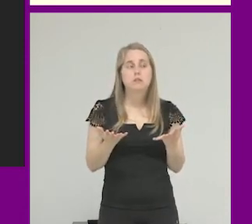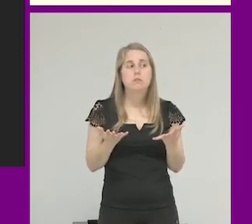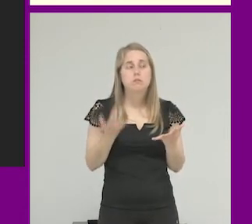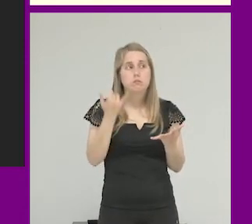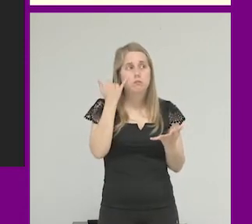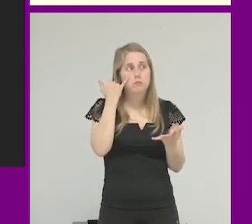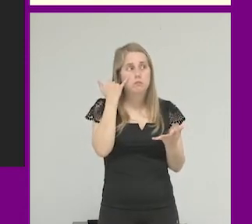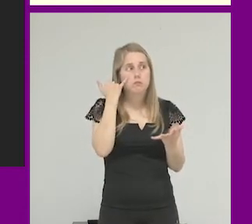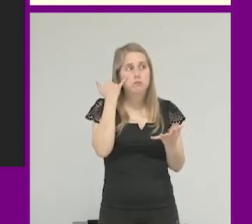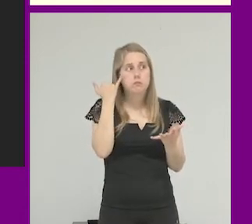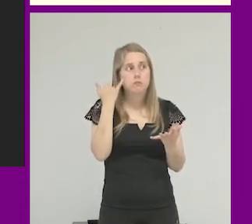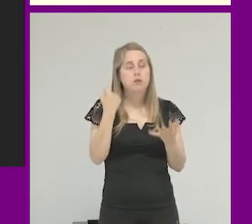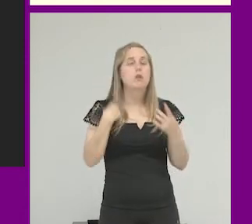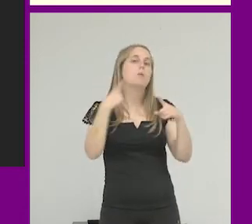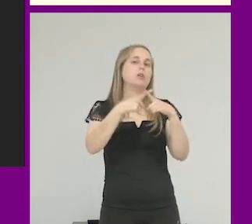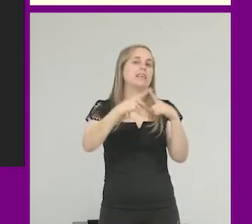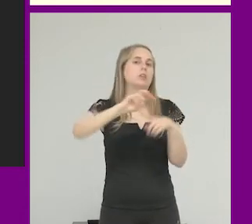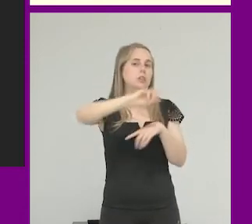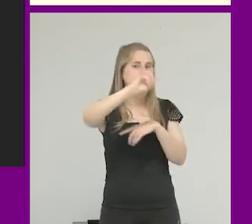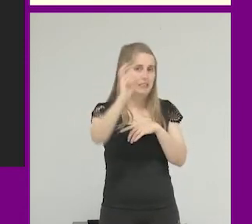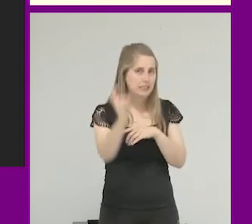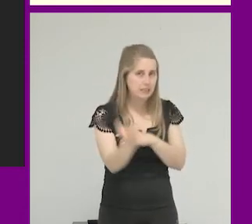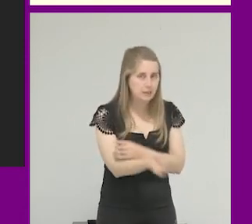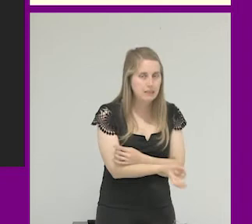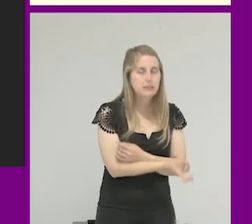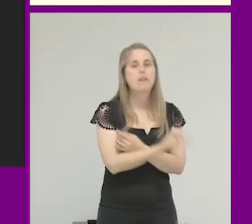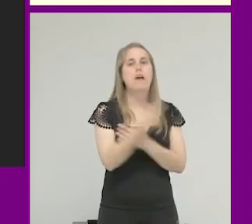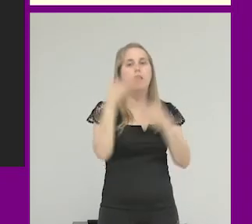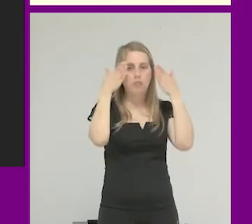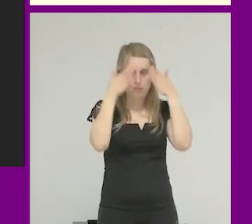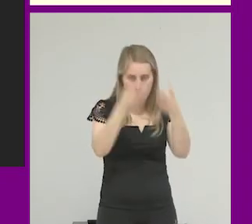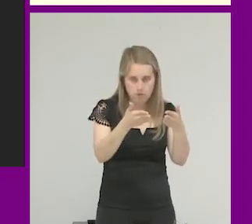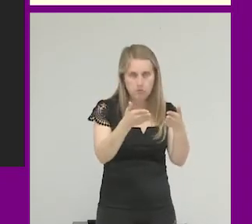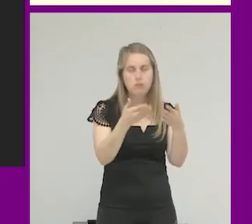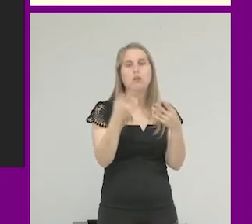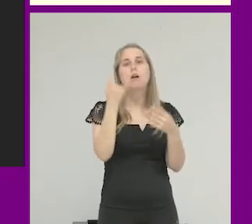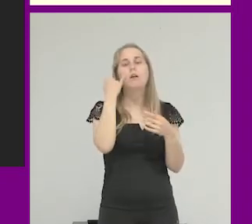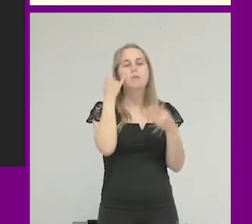fijatzen sexu aniztasunaren trataeraren inguruan,